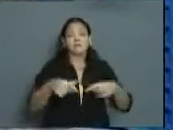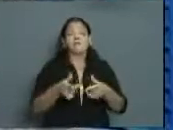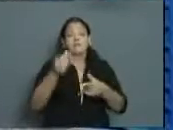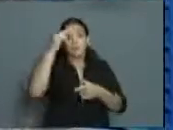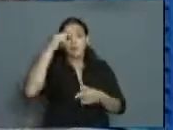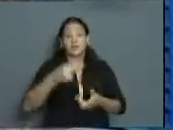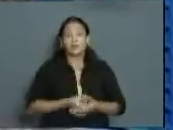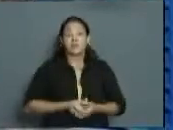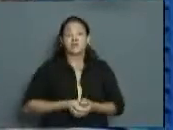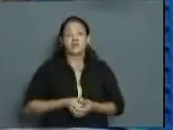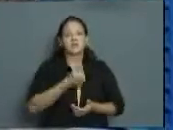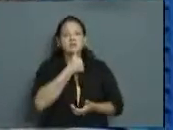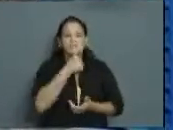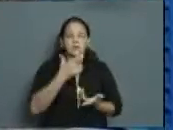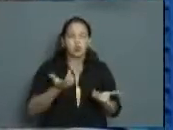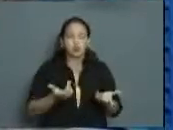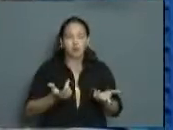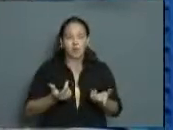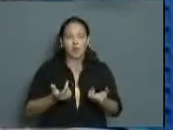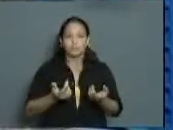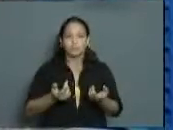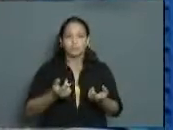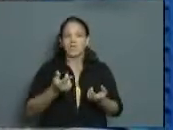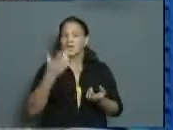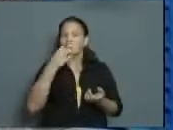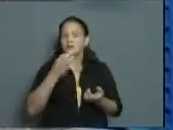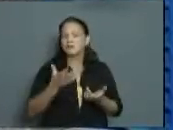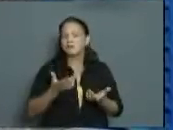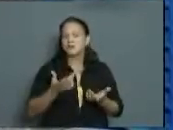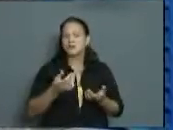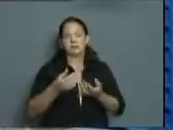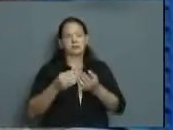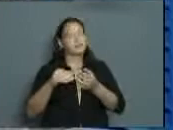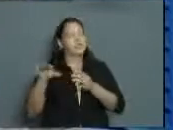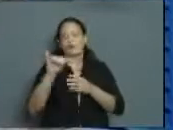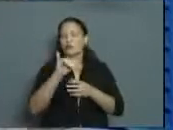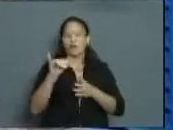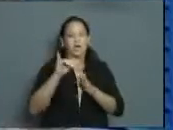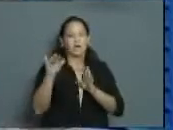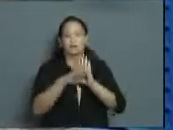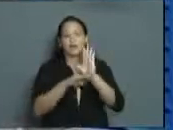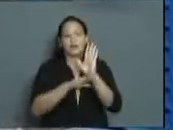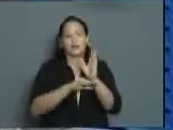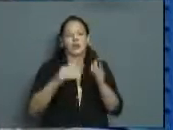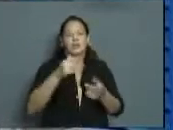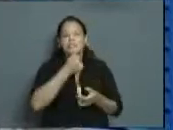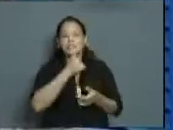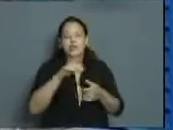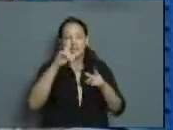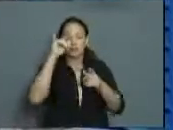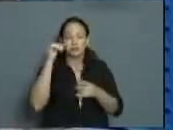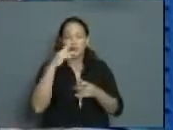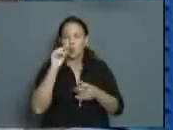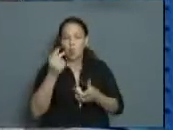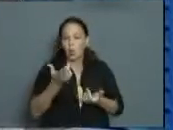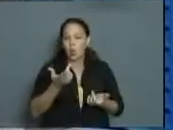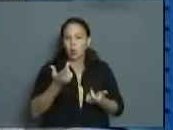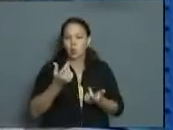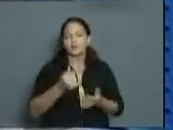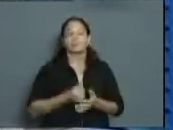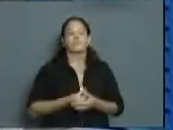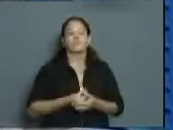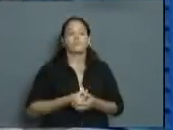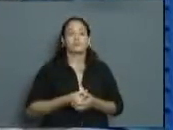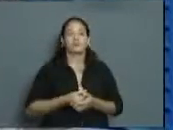persona con síntomas es un sospechoso y se desarrolla el protocolo de sospechoso, de tratar de confirmar o tratar